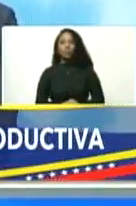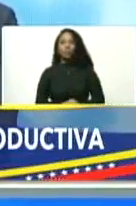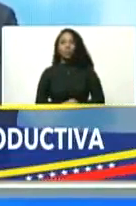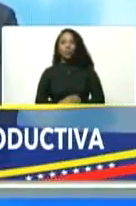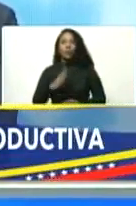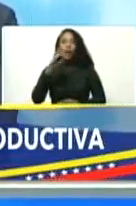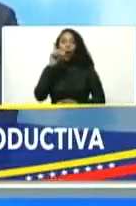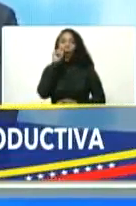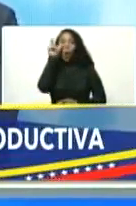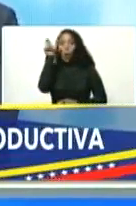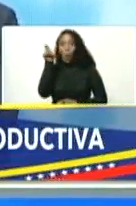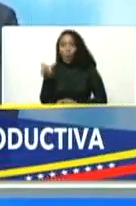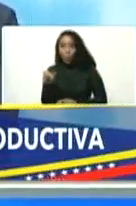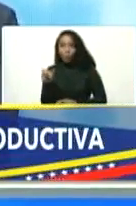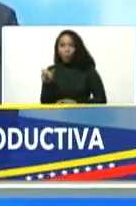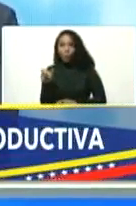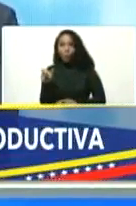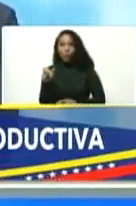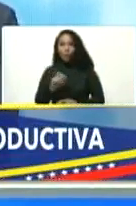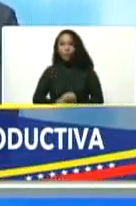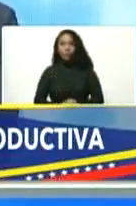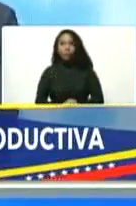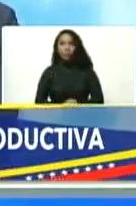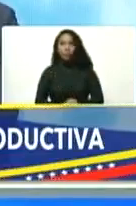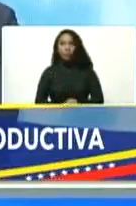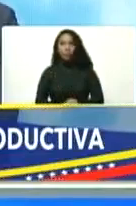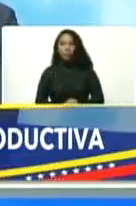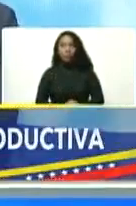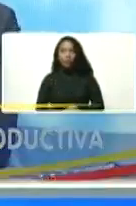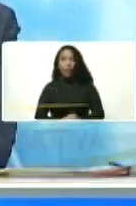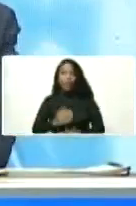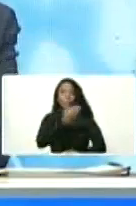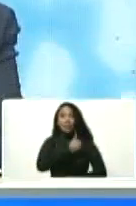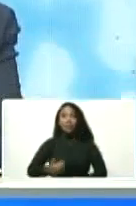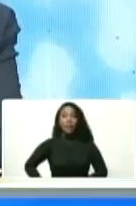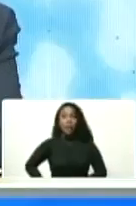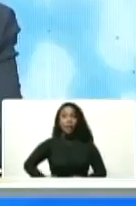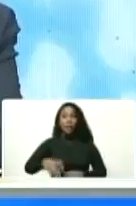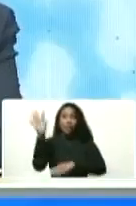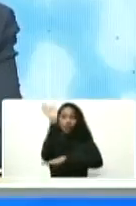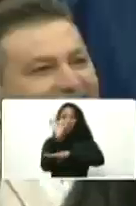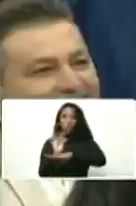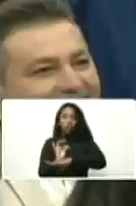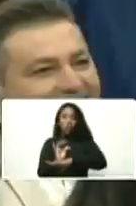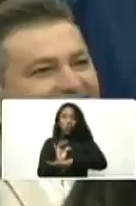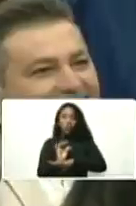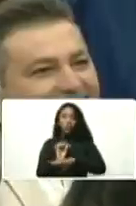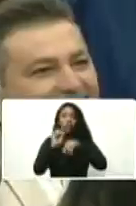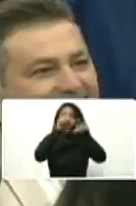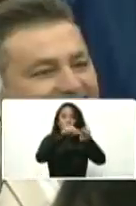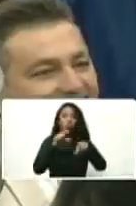Francisco Tagliapietra, presidente ejecutivo de la Federación Nacional de Avicultura de